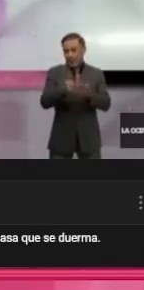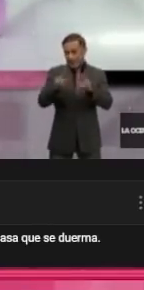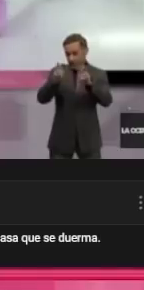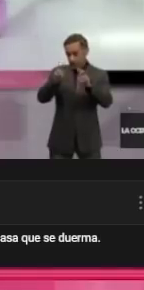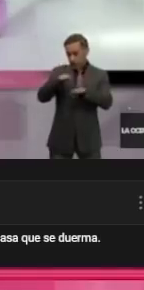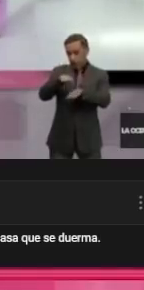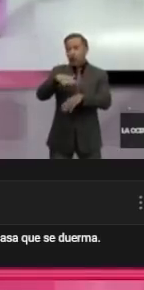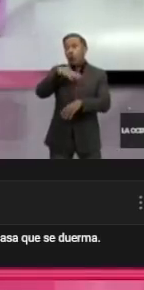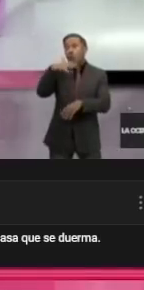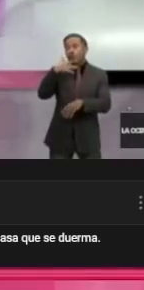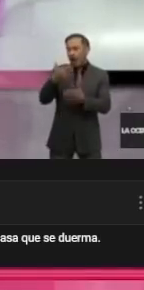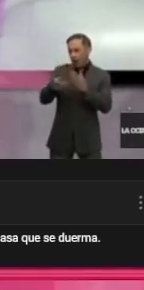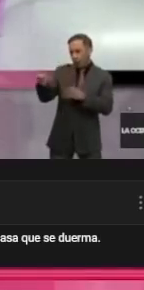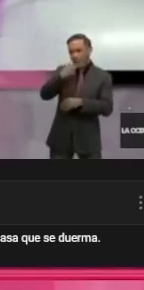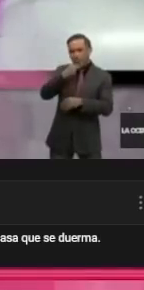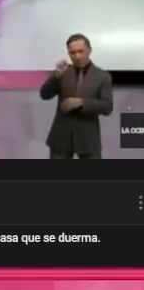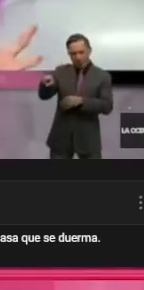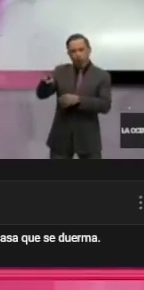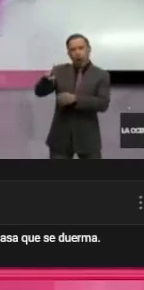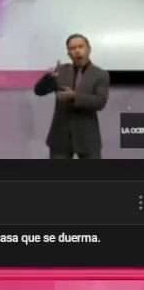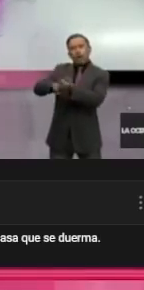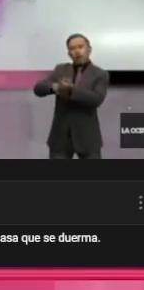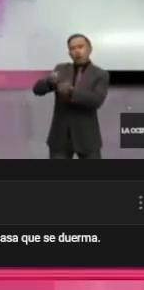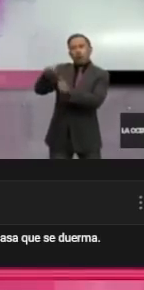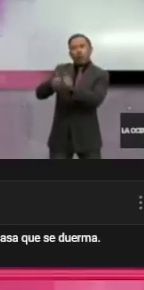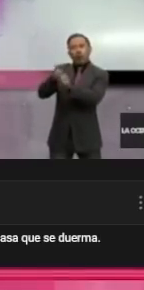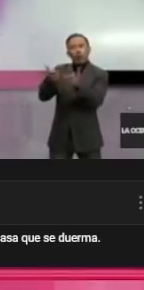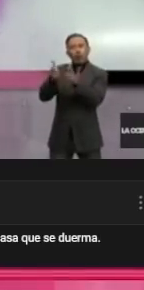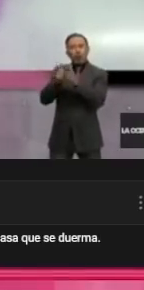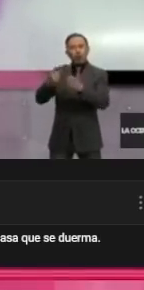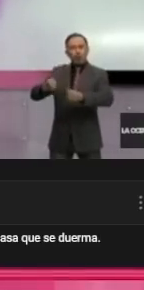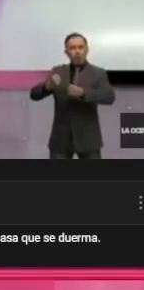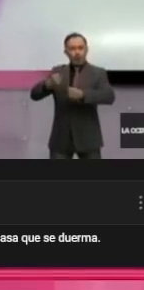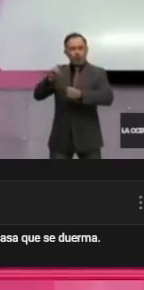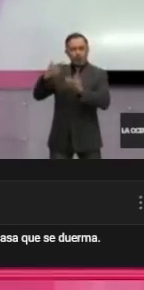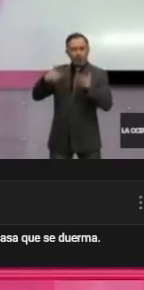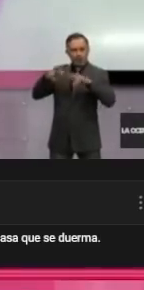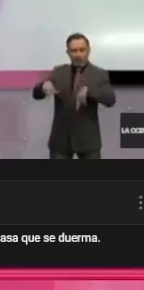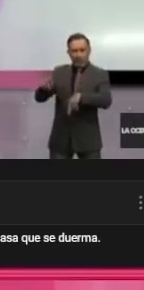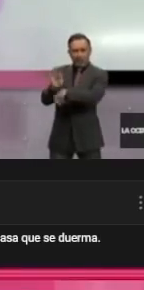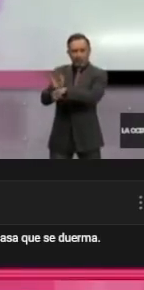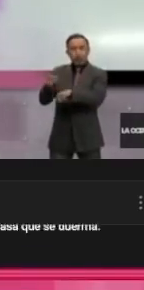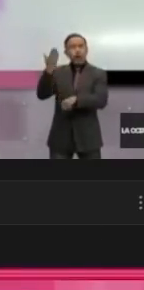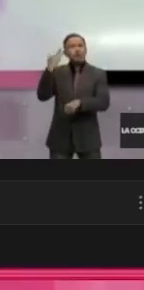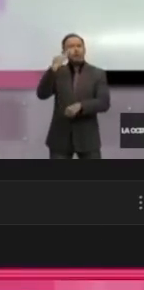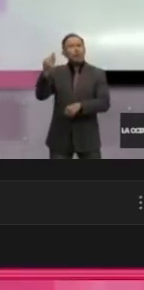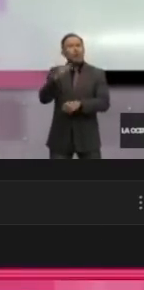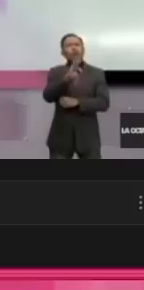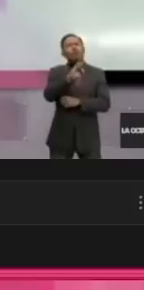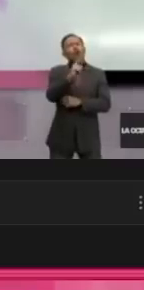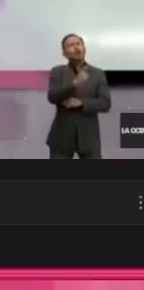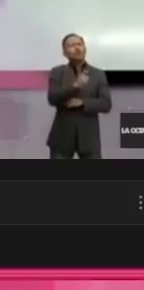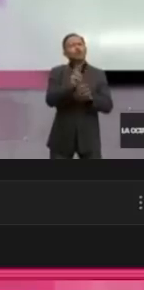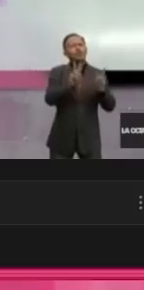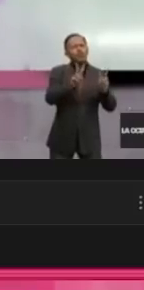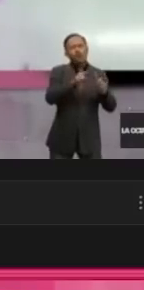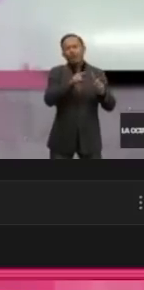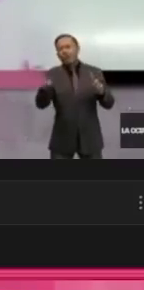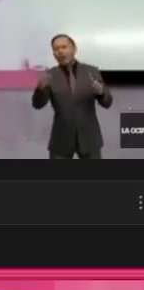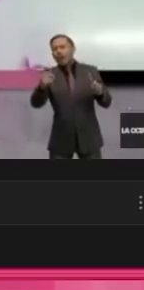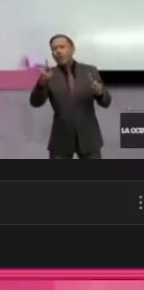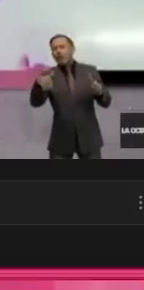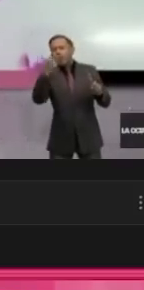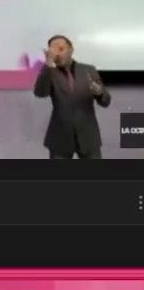obviamente viene representando a estos grupos de poder, que nos explique, ¿no?, cómo es posible que en tiempos de Vicente Fox hasta Enrique Peña Nieto, las tomas clandestinas